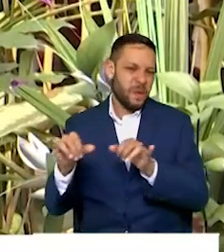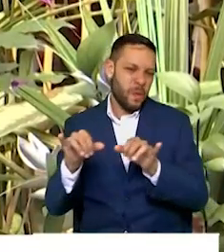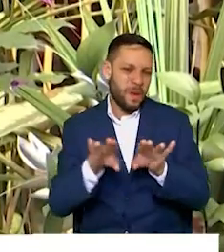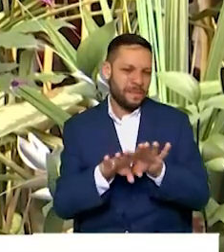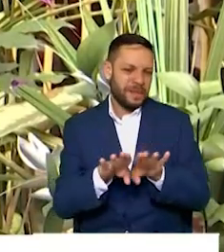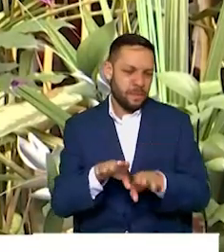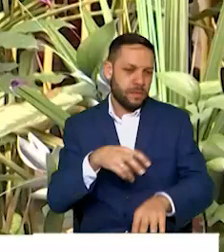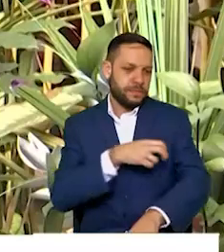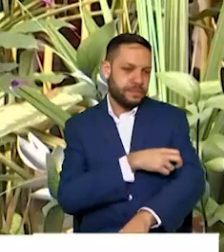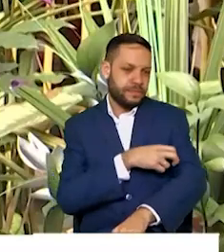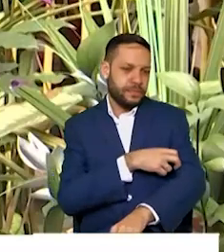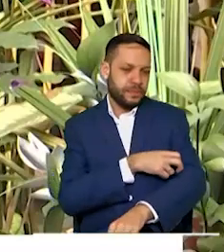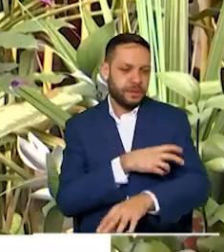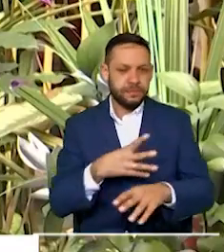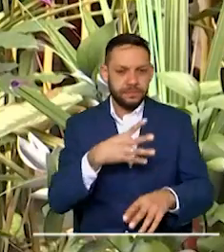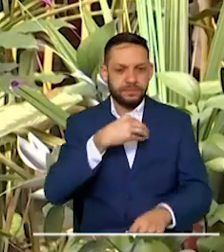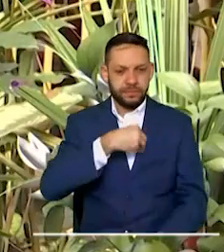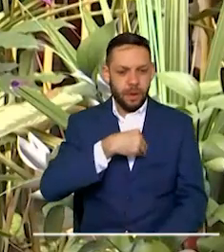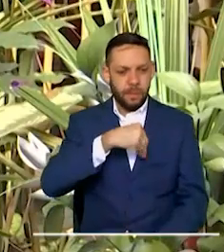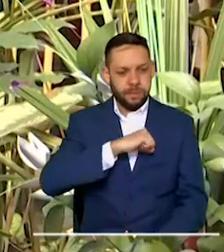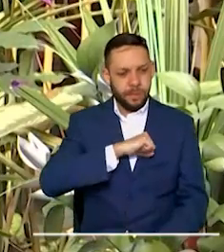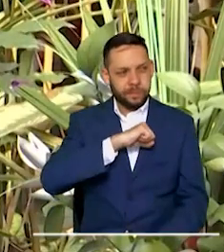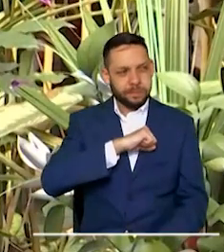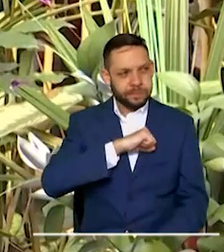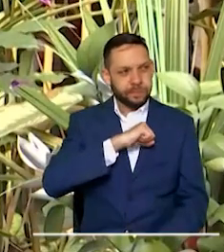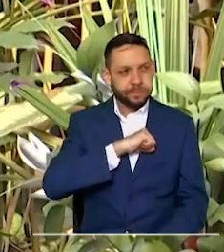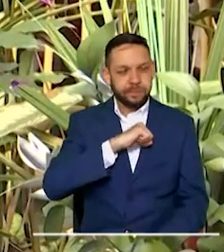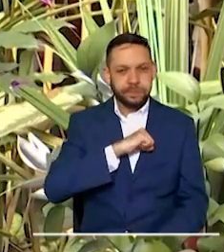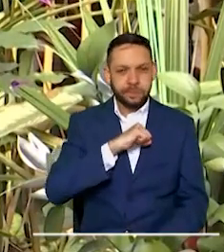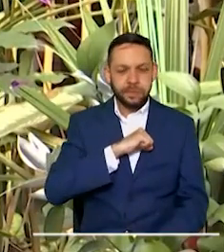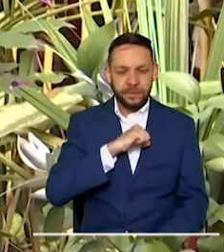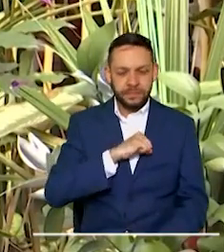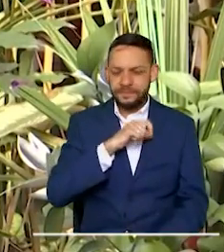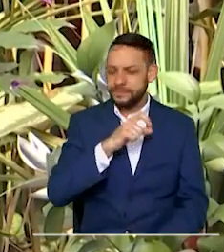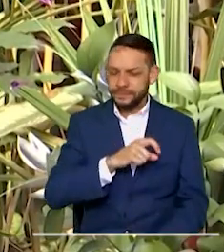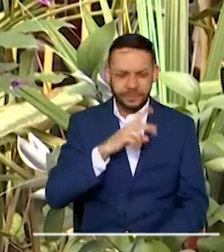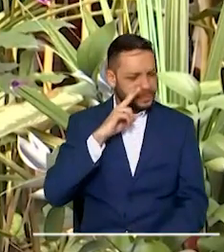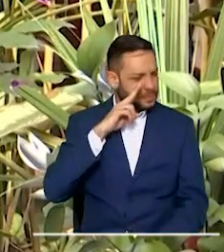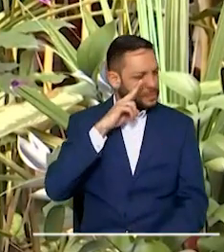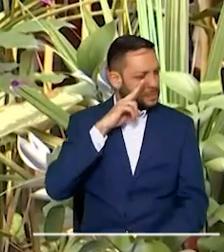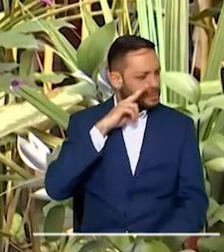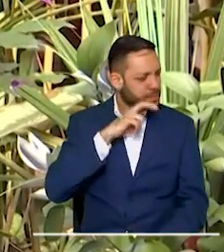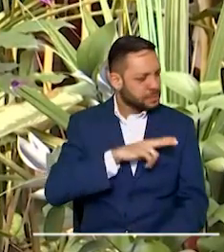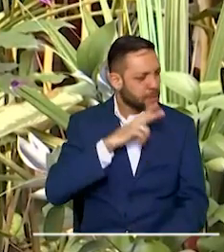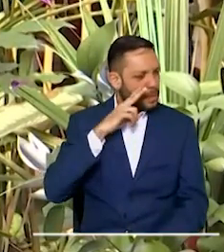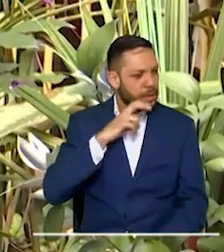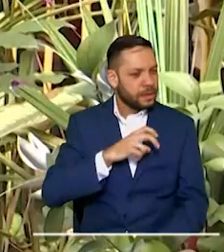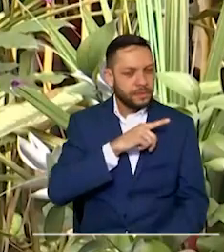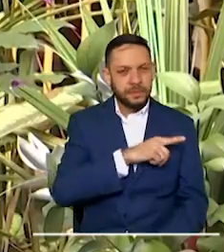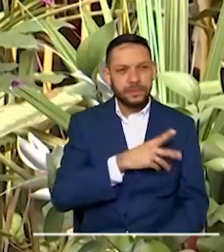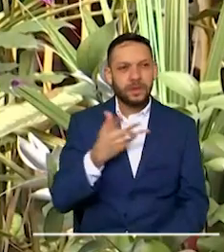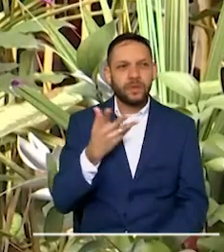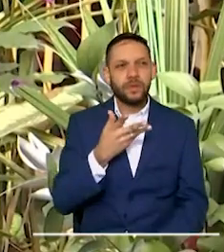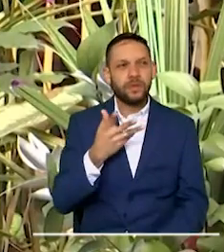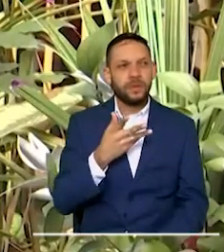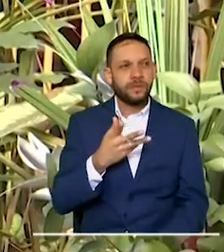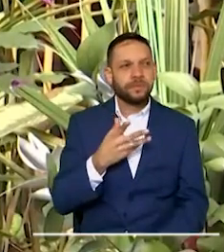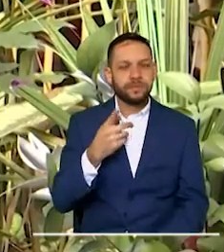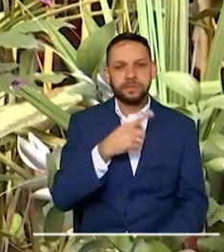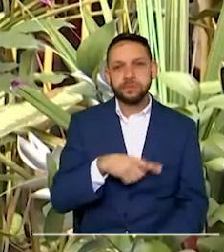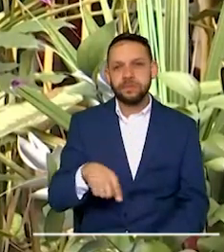bombillos. La parte, digamos, de las cámaras